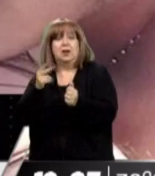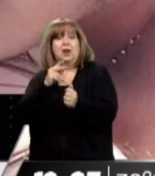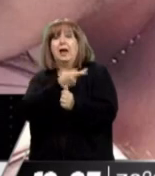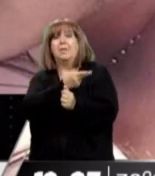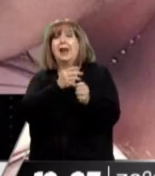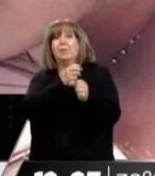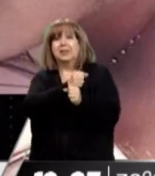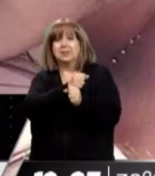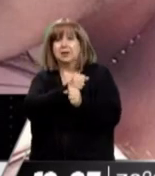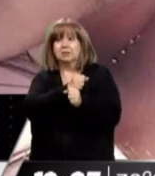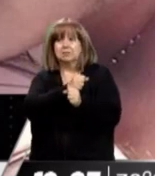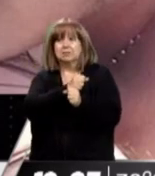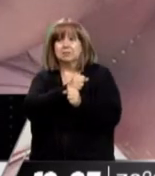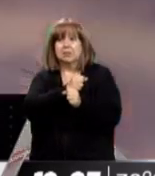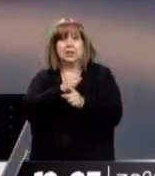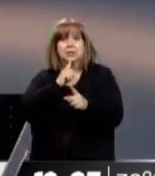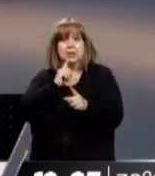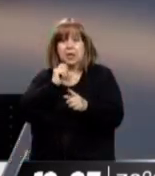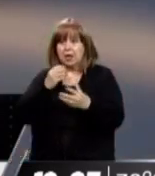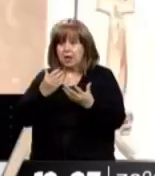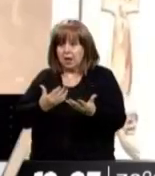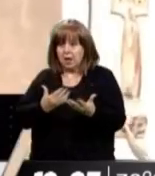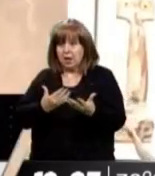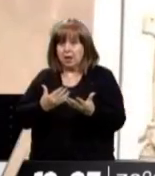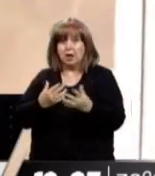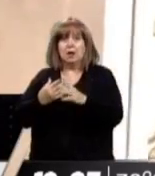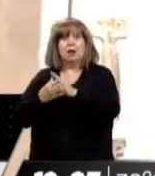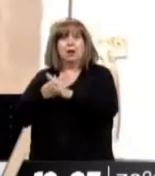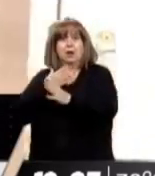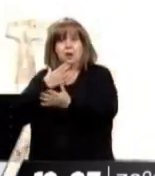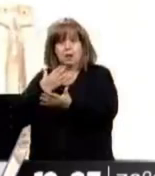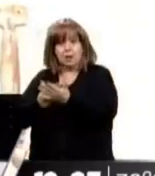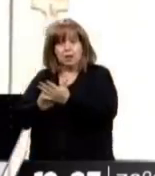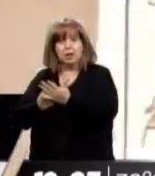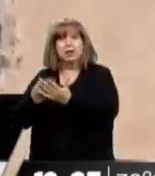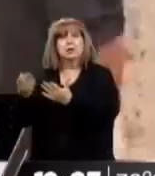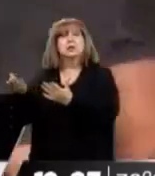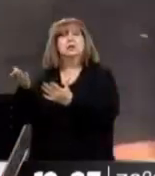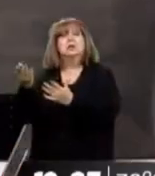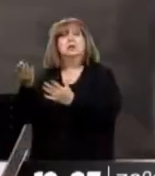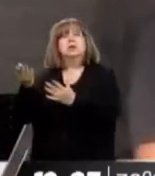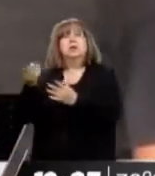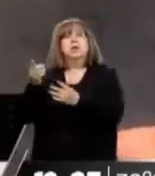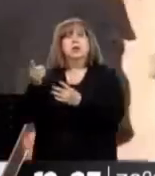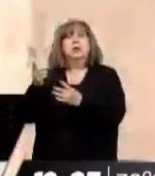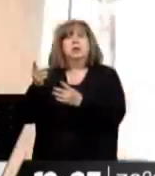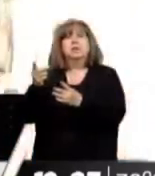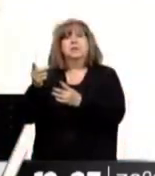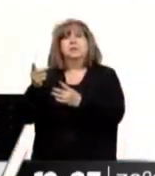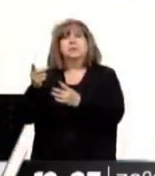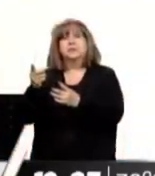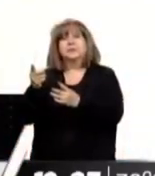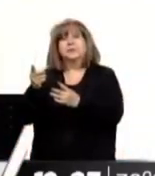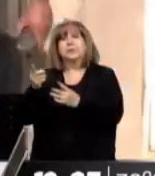también ha comprobado la justicia en las últimas horas es que no habrían tenido contacto en el último tiempo. Por lo tanto, esto que se decía,